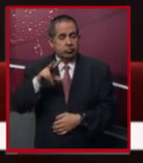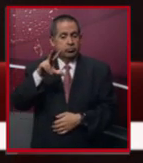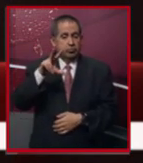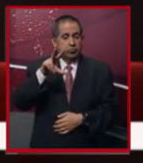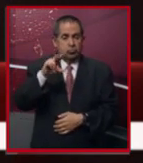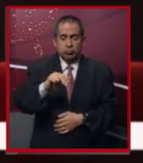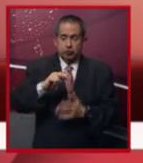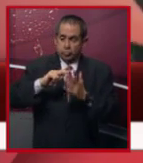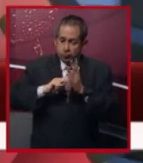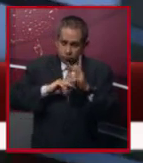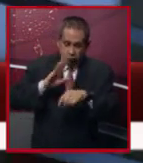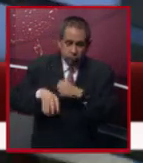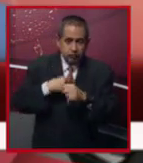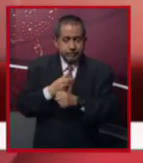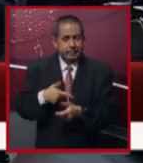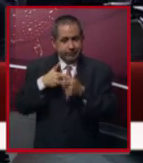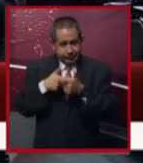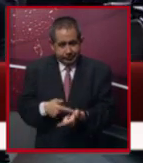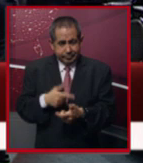a reelegir.